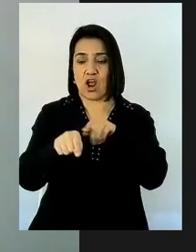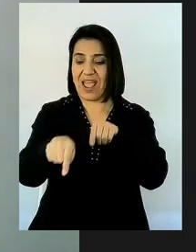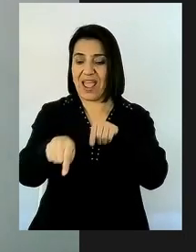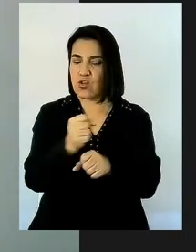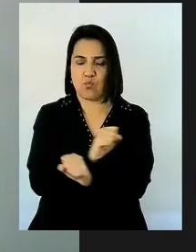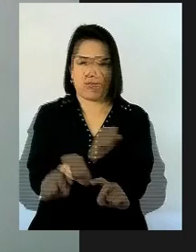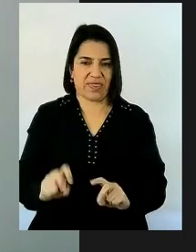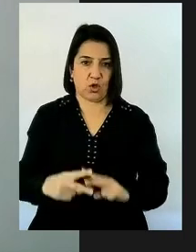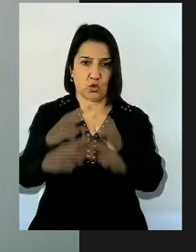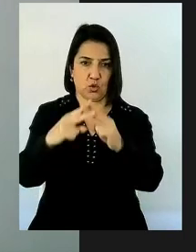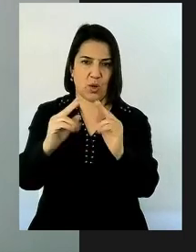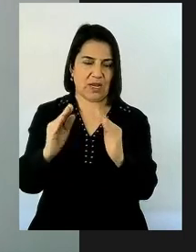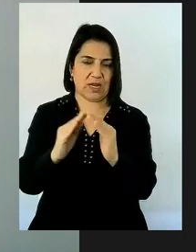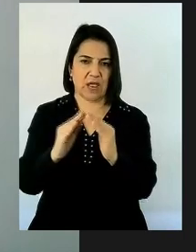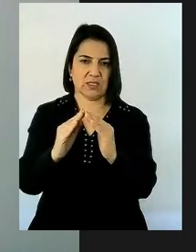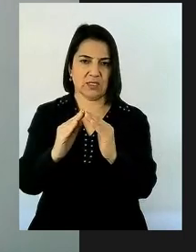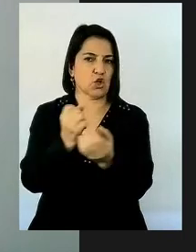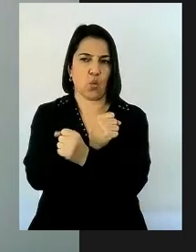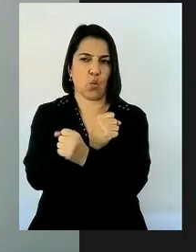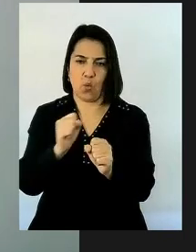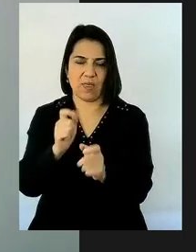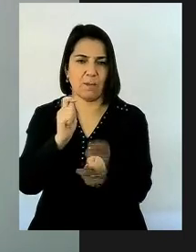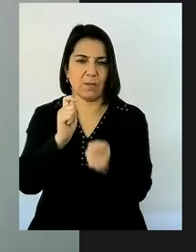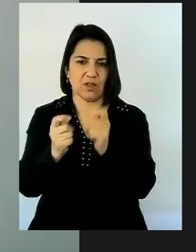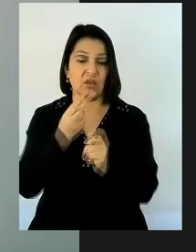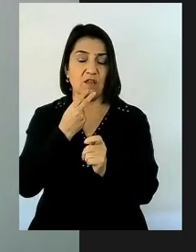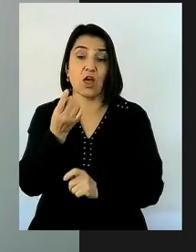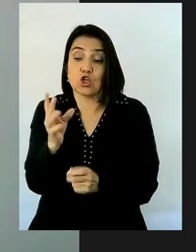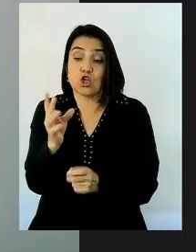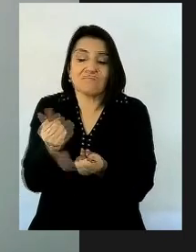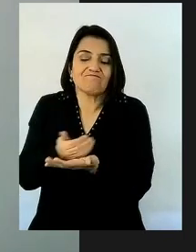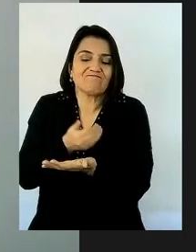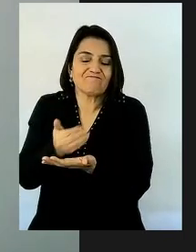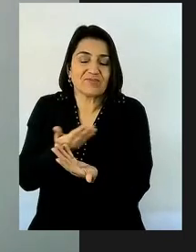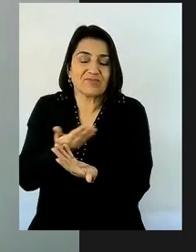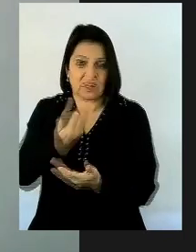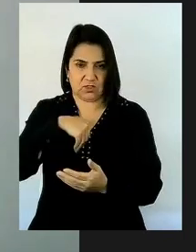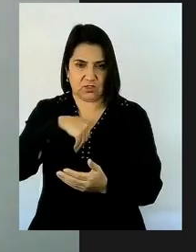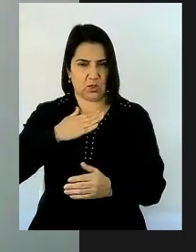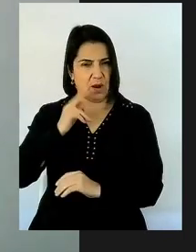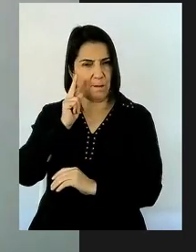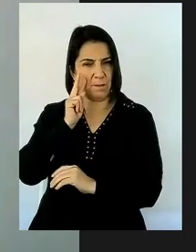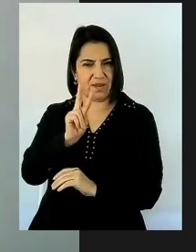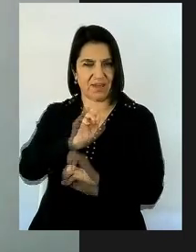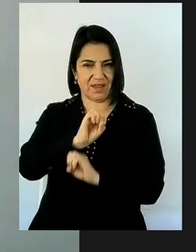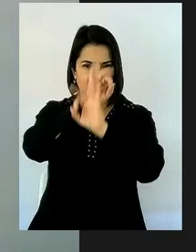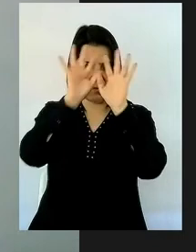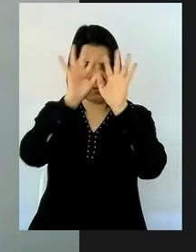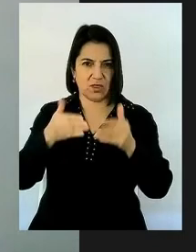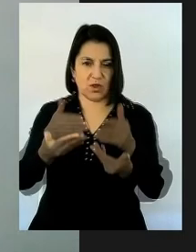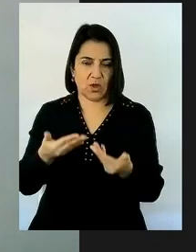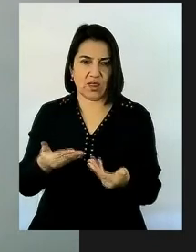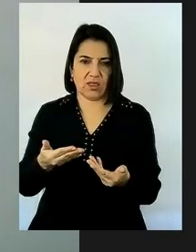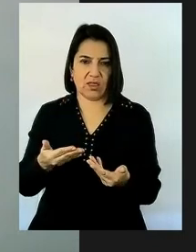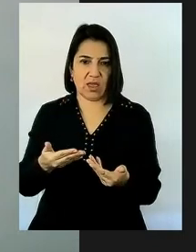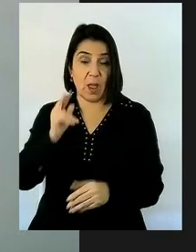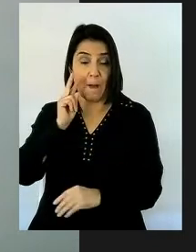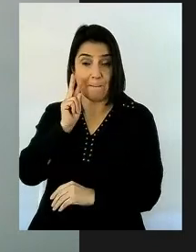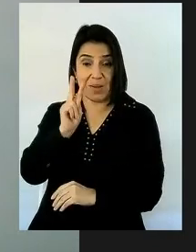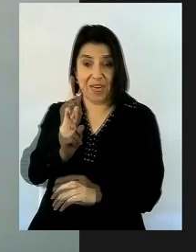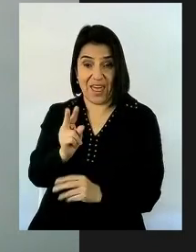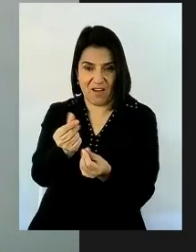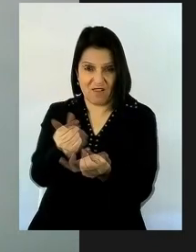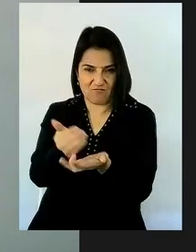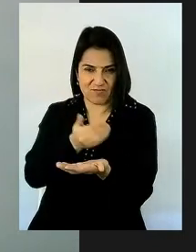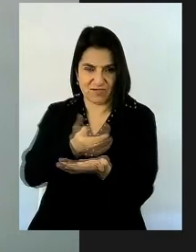negocio. Por lo tanto, desde nuestra mirada, claramente hoy día, la mirada rentista, capitalista,